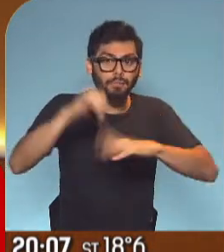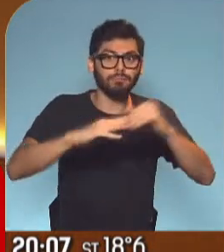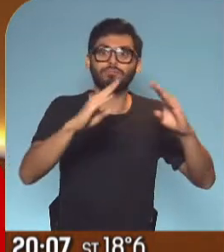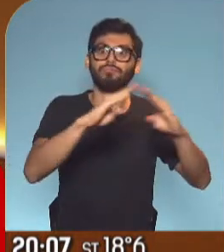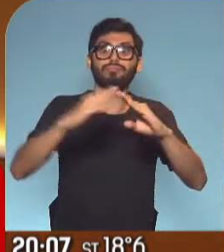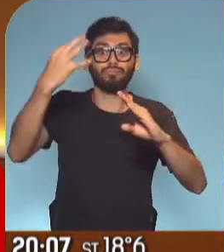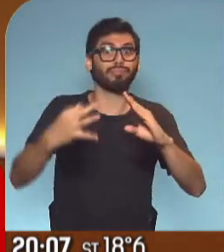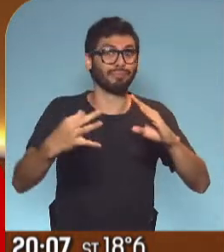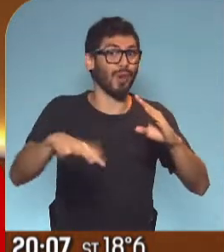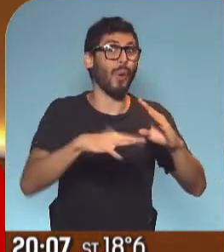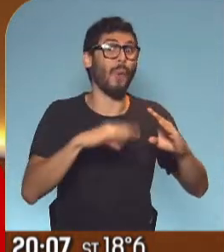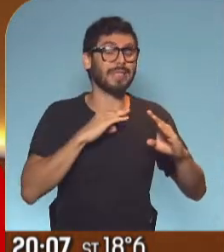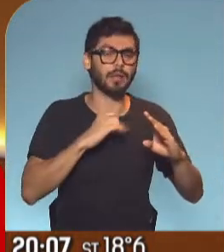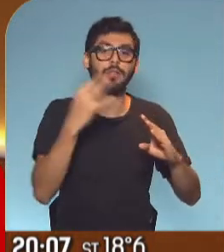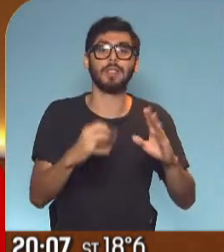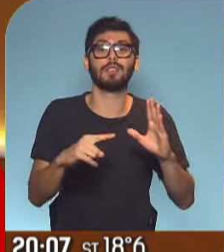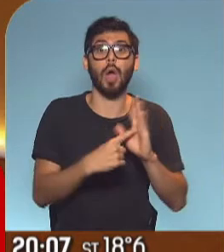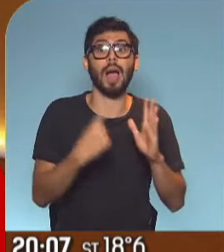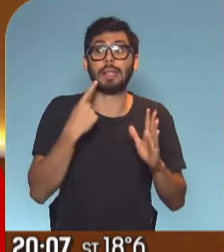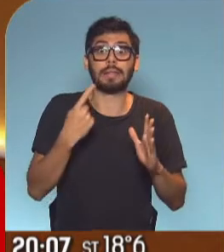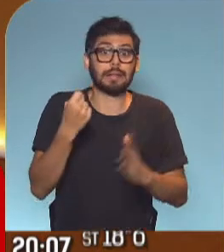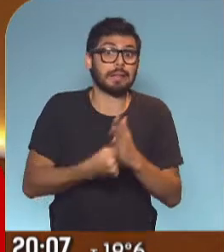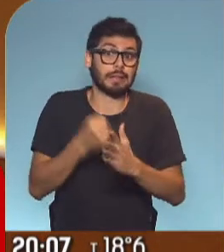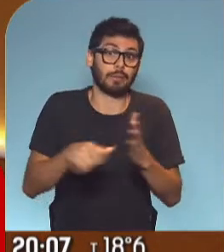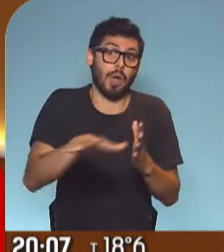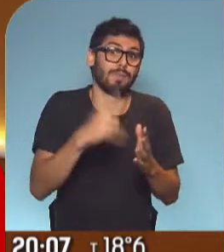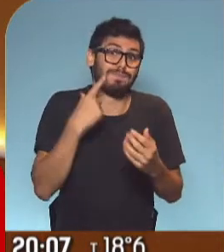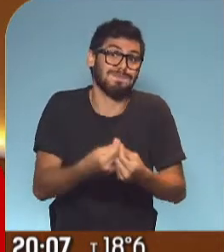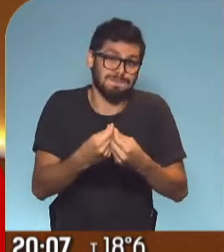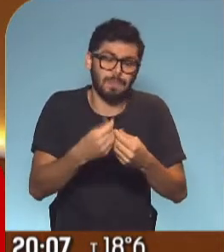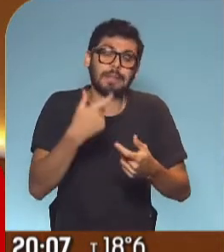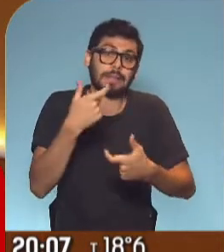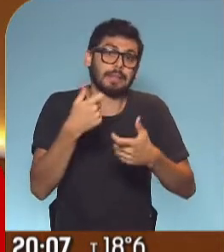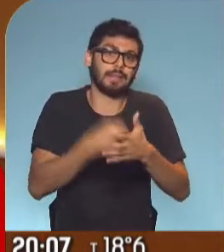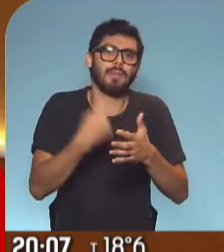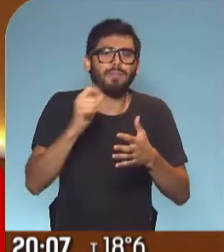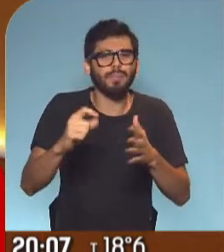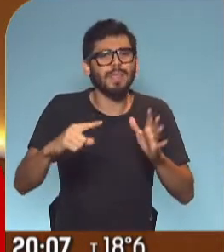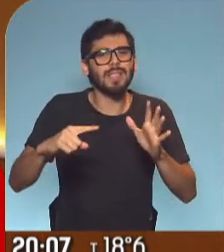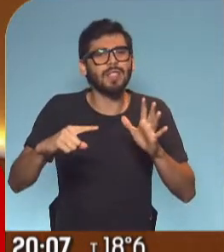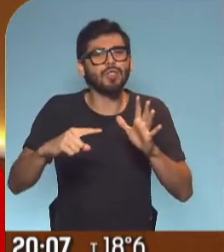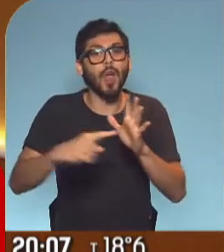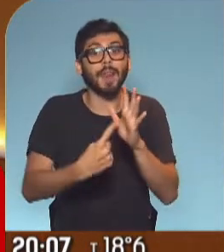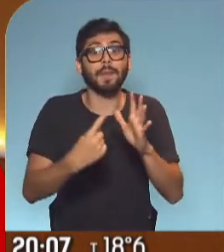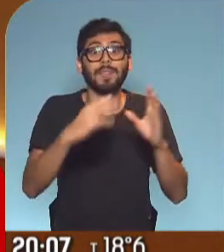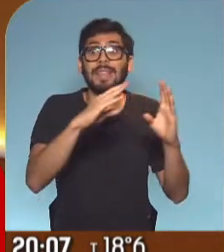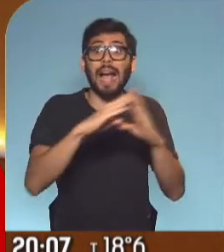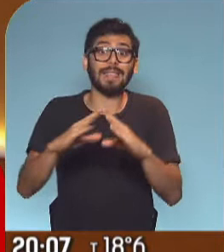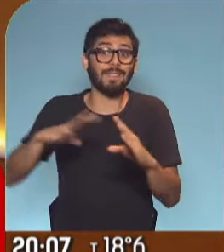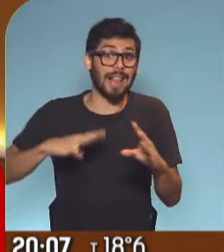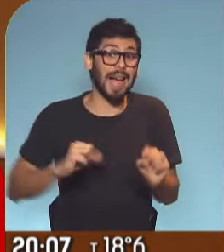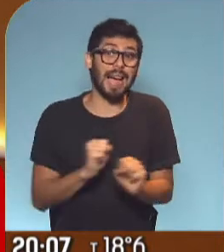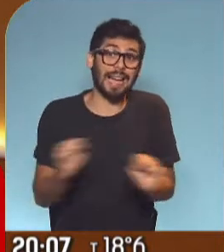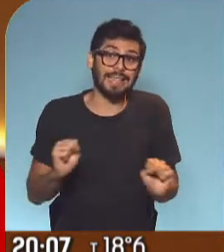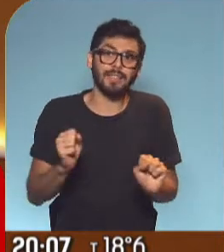que está sufriendo la ciudad hace muchísimos años. La realidad es que la crisis habitacional que sufre la ciudad no se resuelve meramente con la construcción